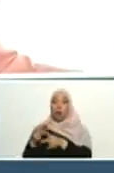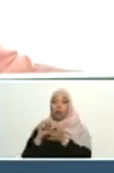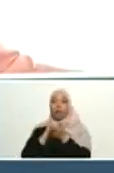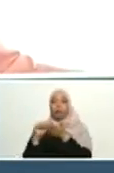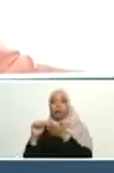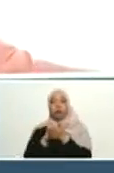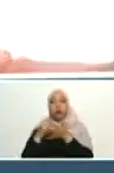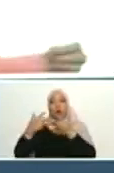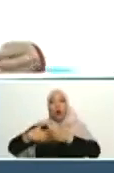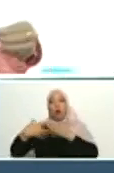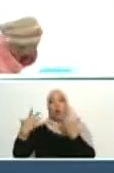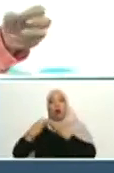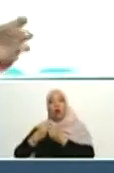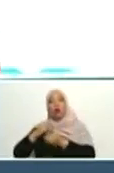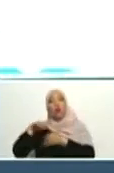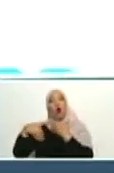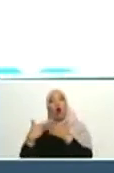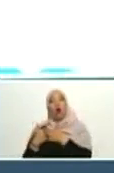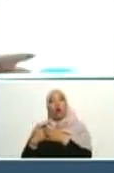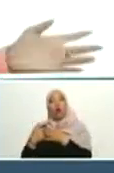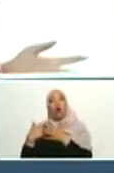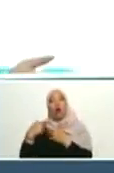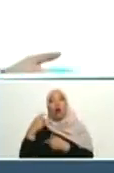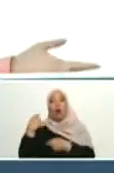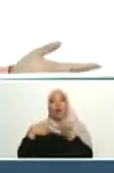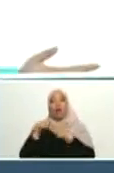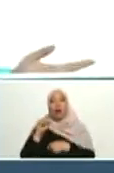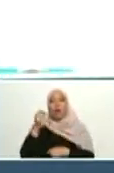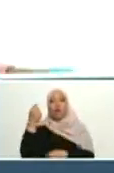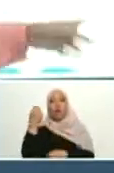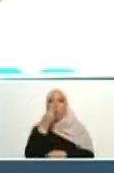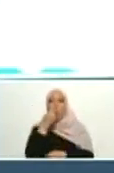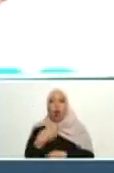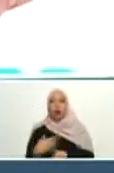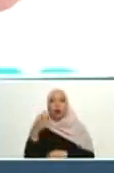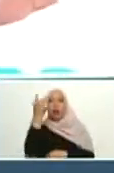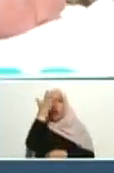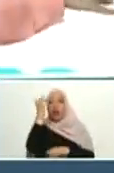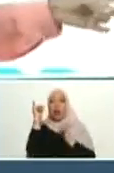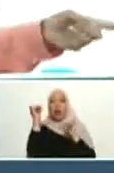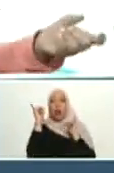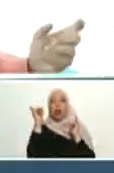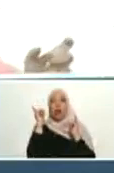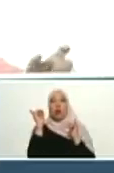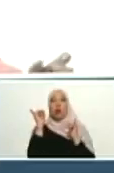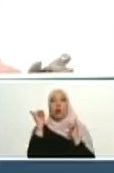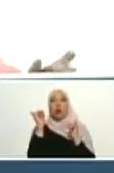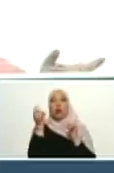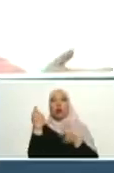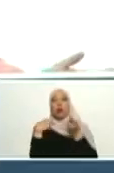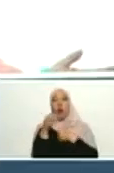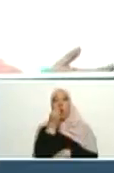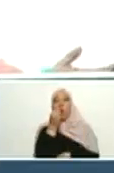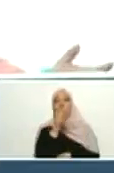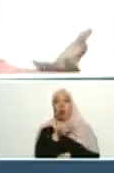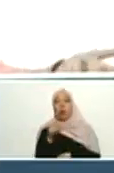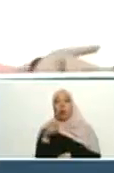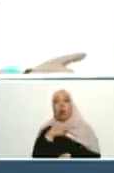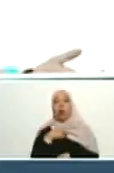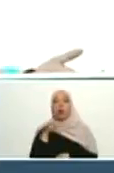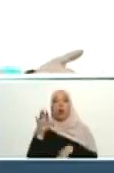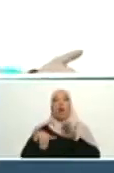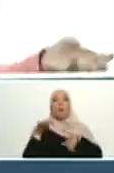programa Emprender Juntos y tuvieron ventas extraordinarias durante los carnavales aquí. ¿En qué? en comida, porque la persona que viene a la